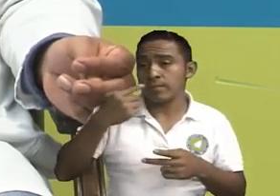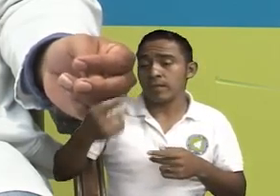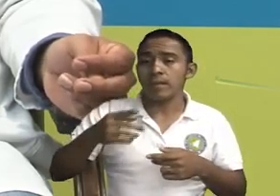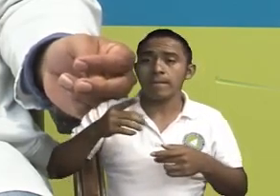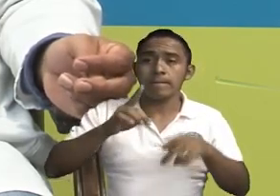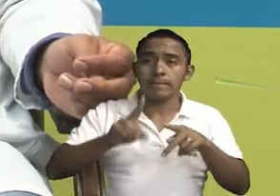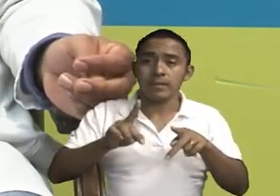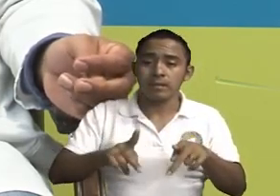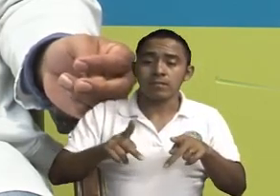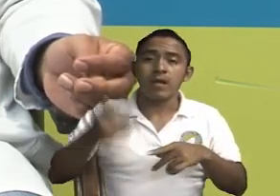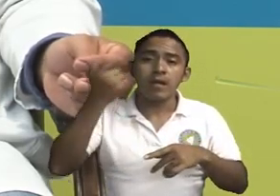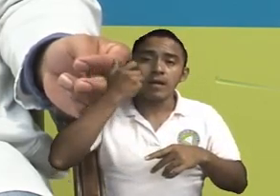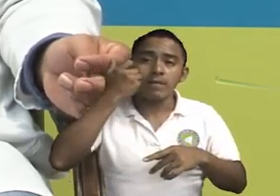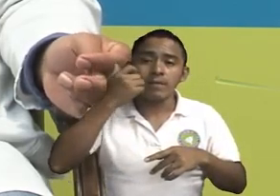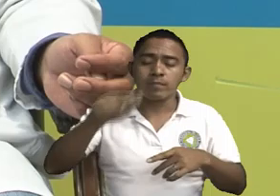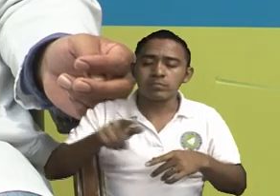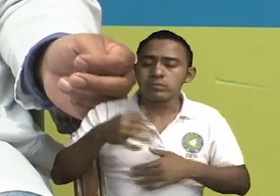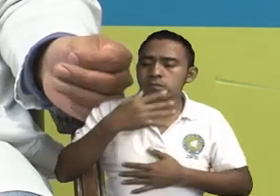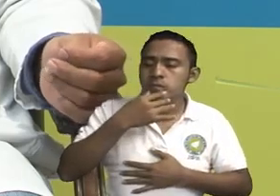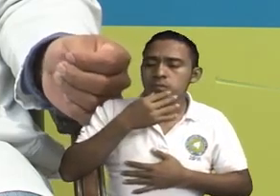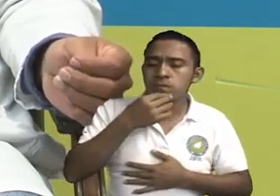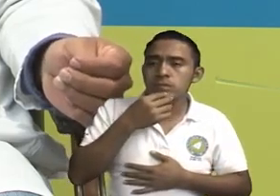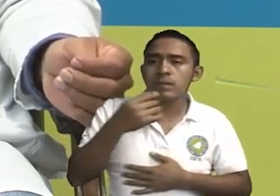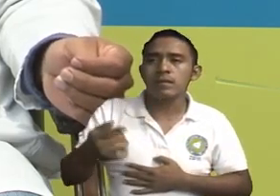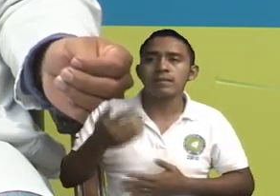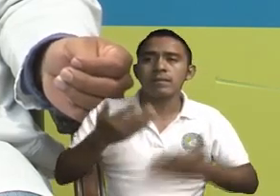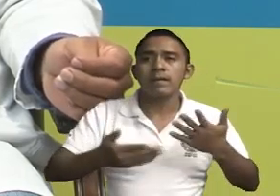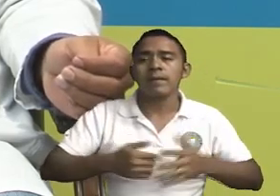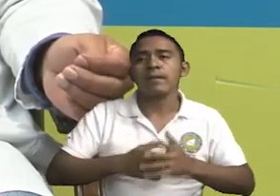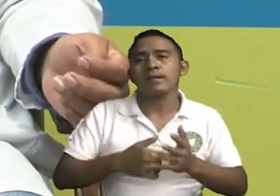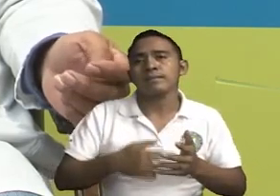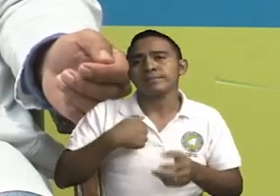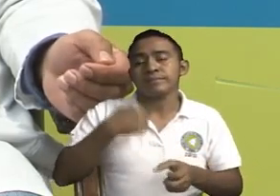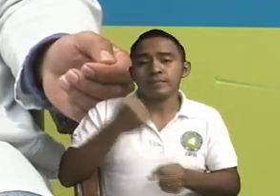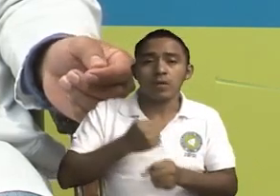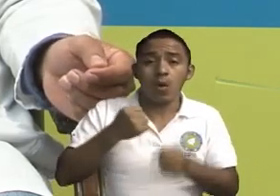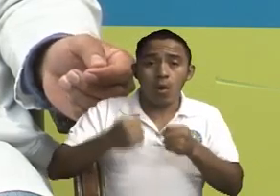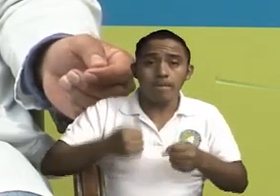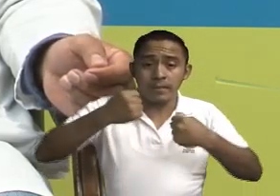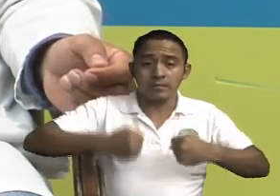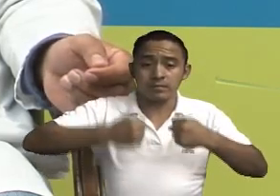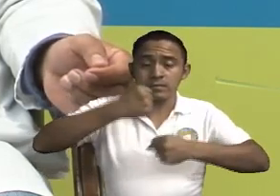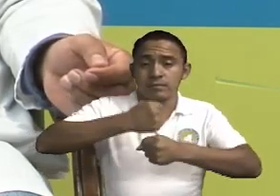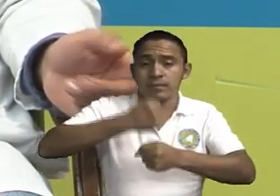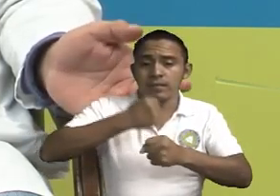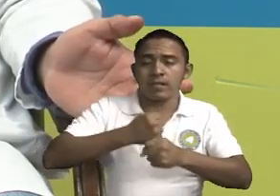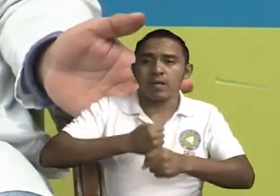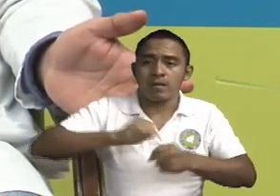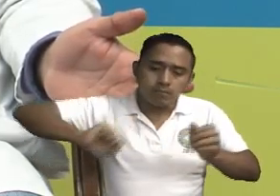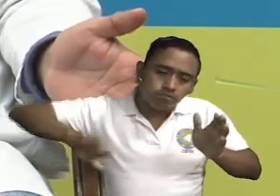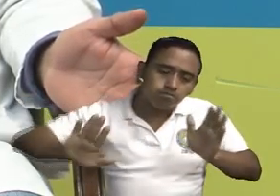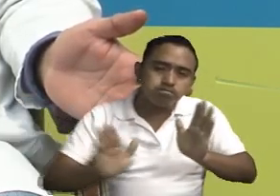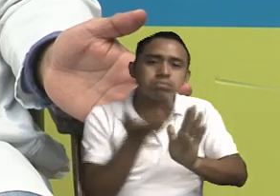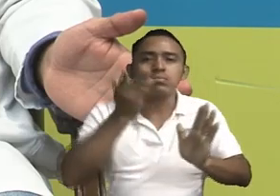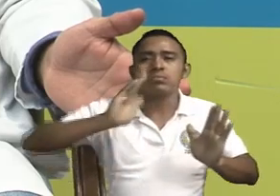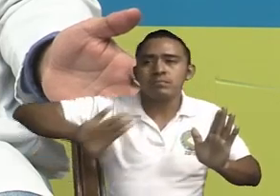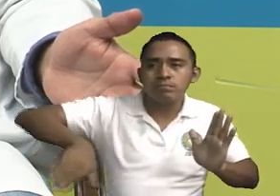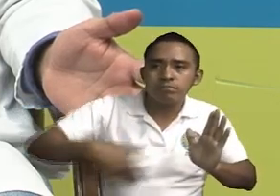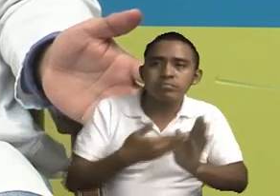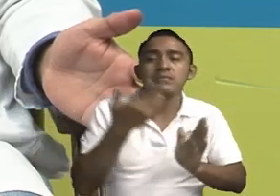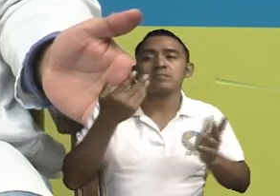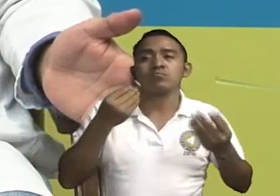no es nada de eso, sino que a lo mejor el paciente, un ejemplo, trabaja en la construcción. Entonces, vos sabés que en la construcción se realiza